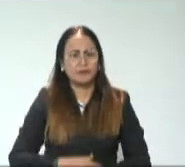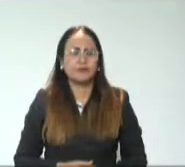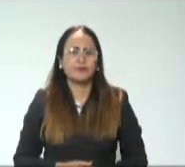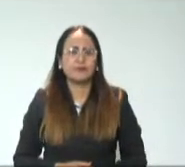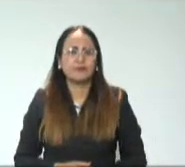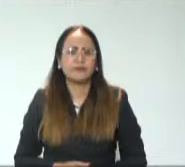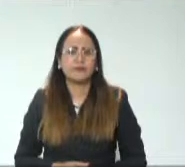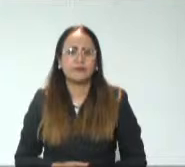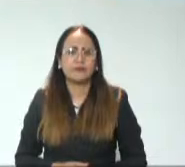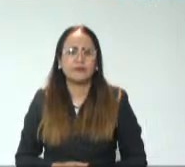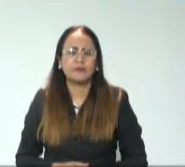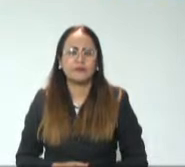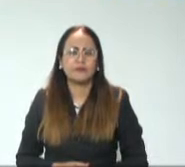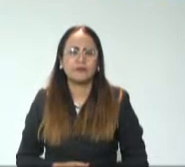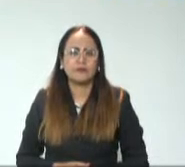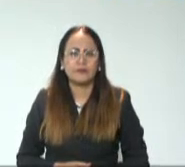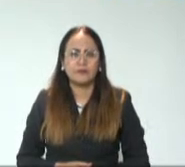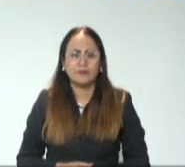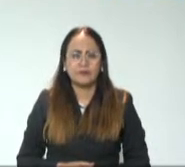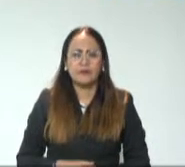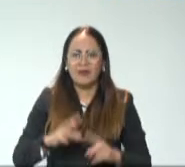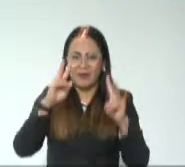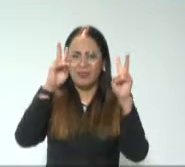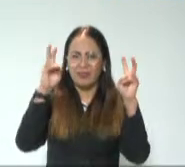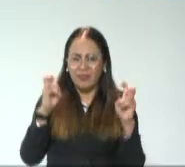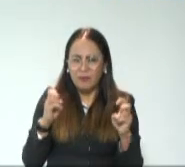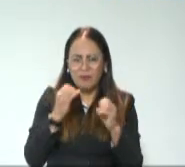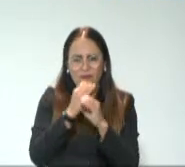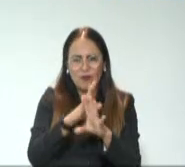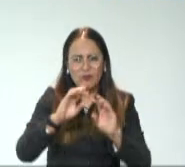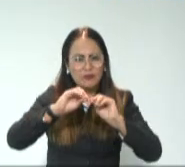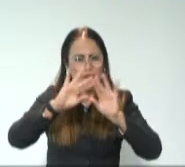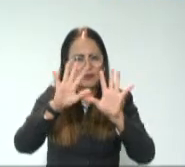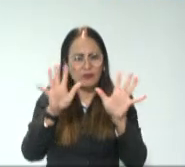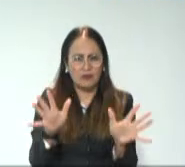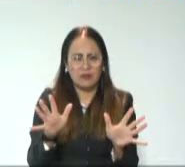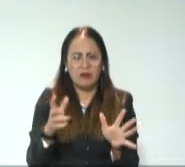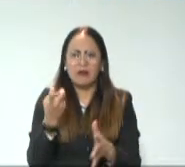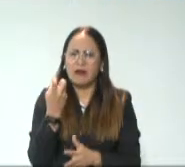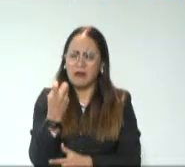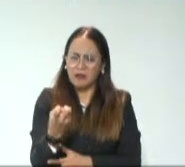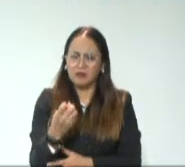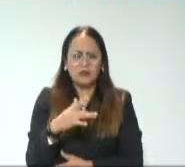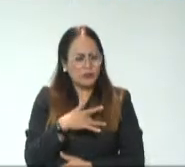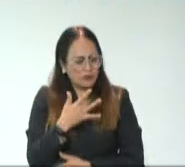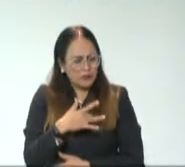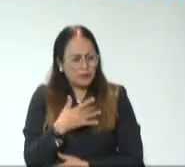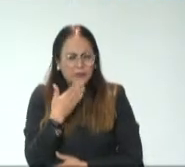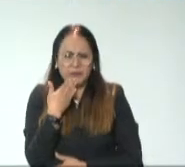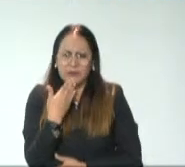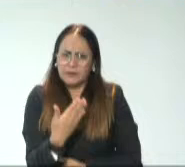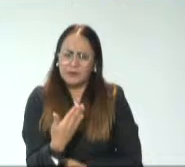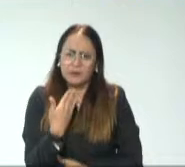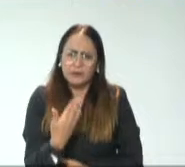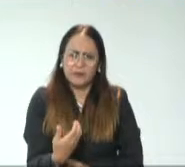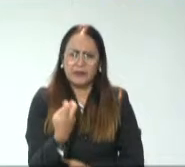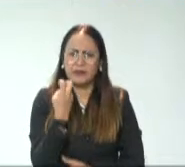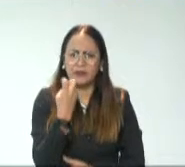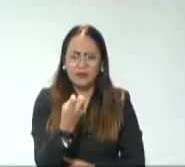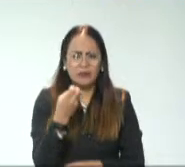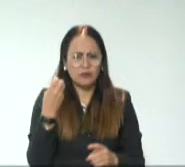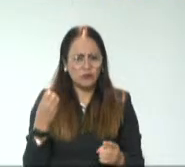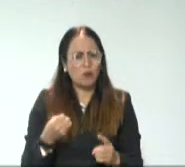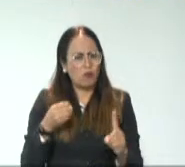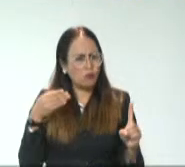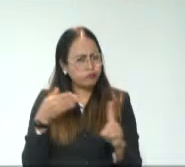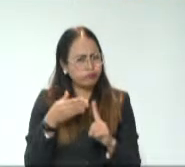finales la transparencia ia sin duda el empoderamiento y la colaboración Y eso es justo lo que queremos lograr en